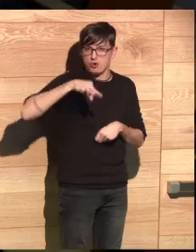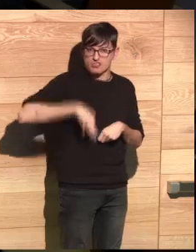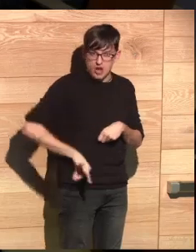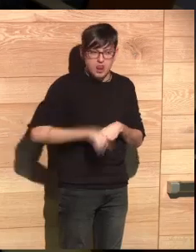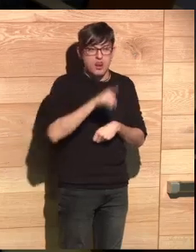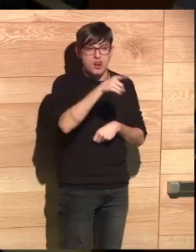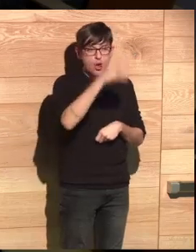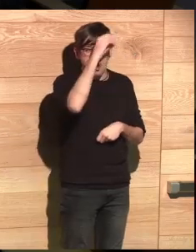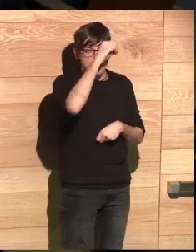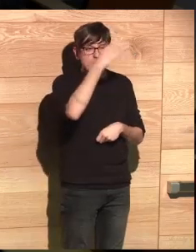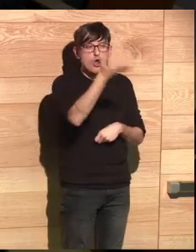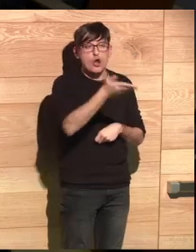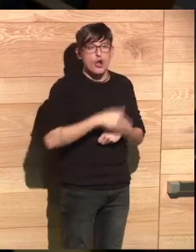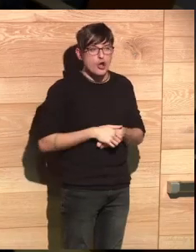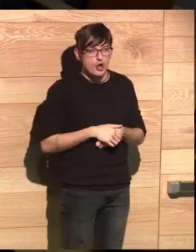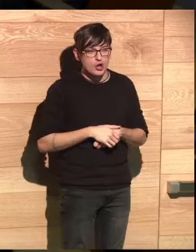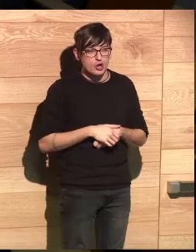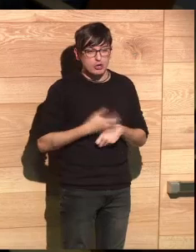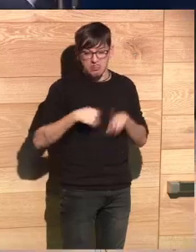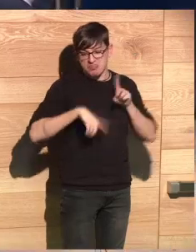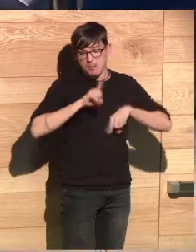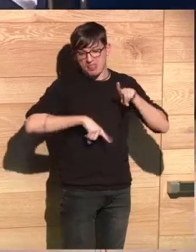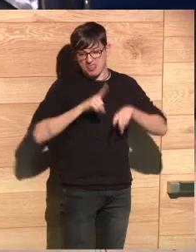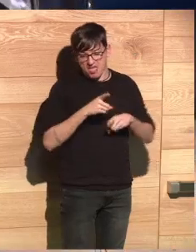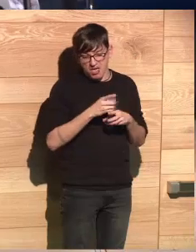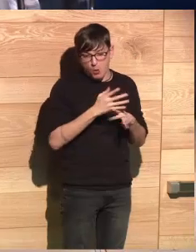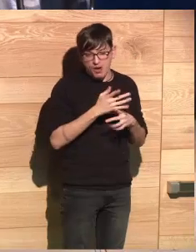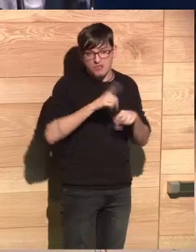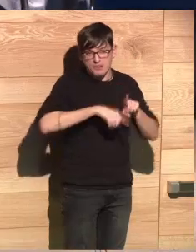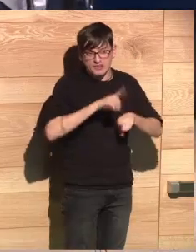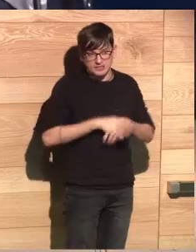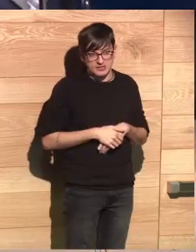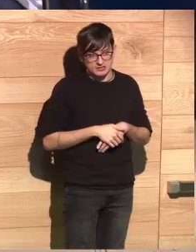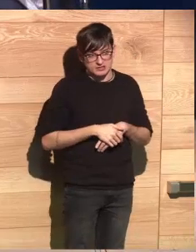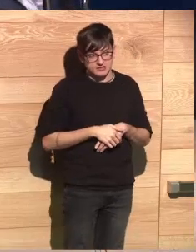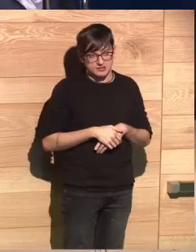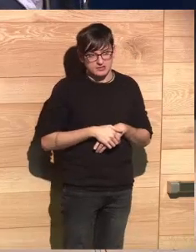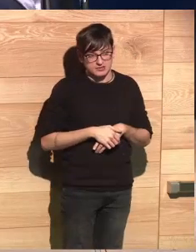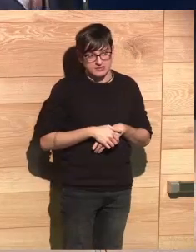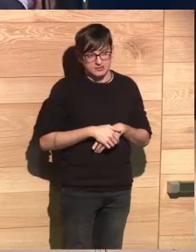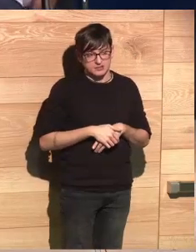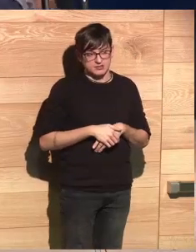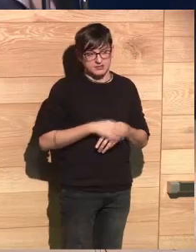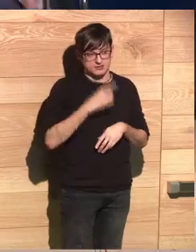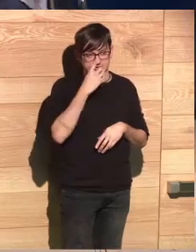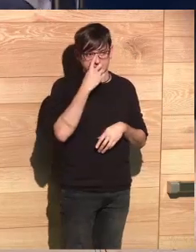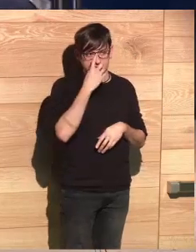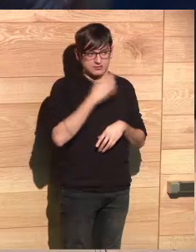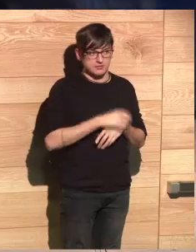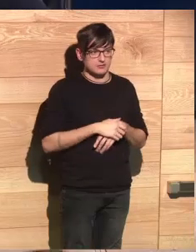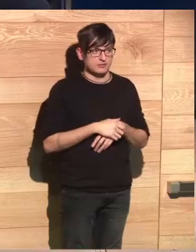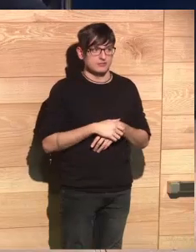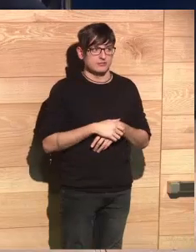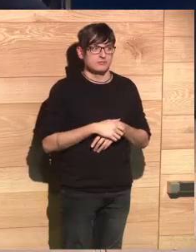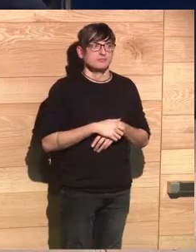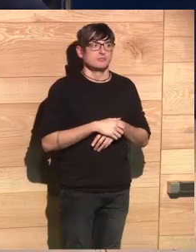tal propuesta? Yo depende del juego. Claro. Yo tengo... ¿Internado suizo? Internado